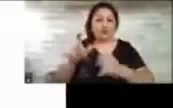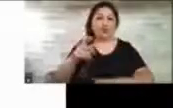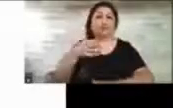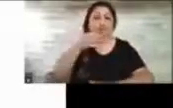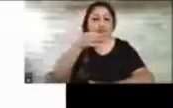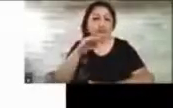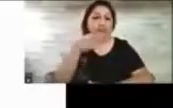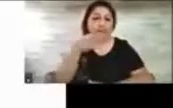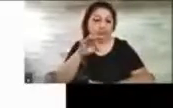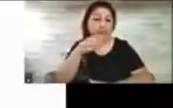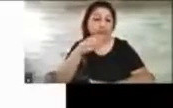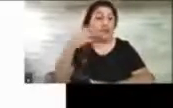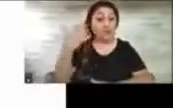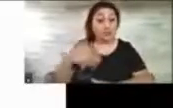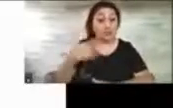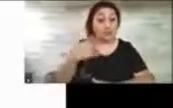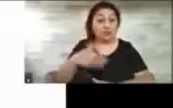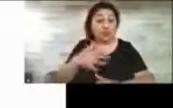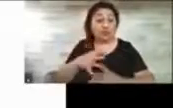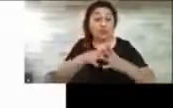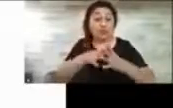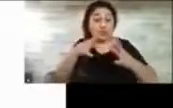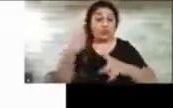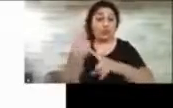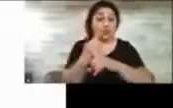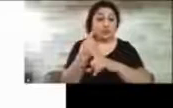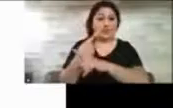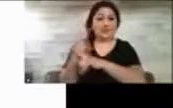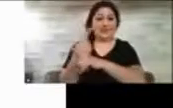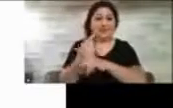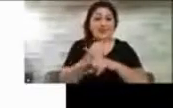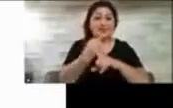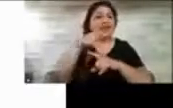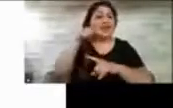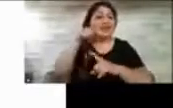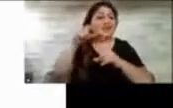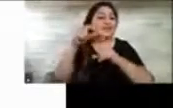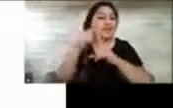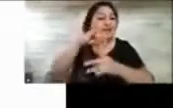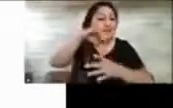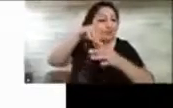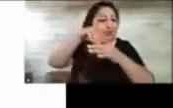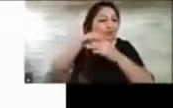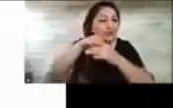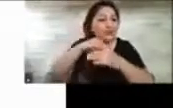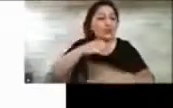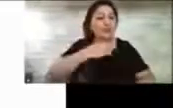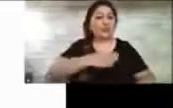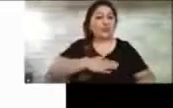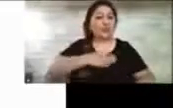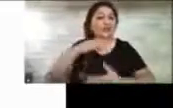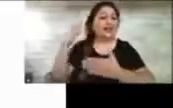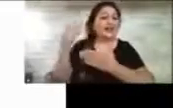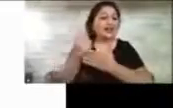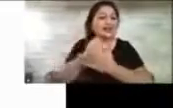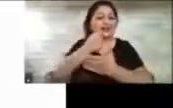muy importante, muy conversado, y quizás es un término que nos gustaría lograr alcanzar y conquistar, pero que todavía no hemos